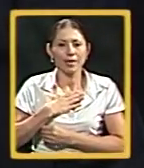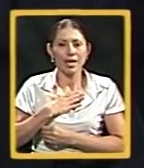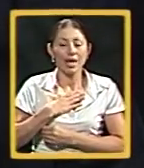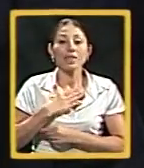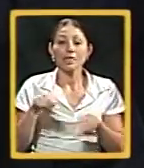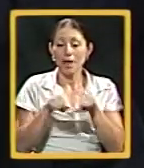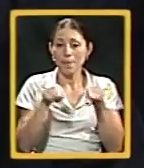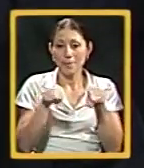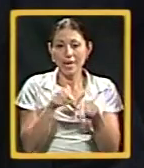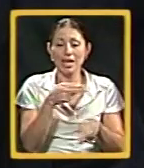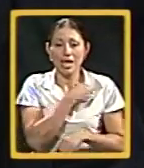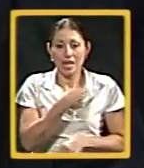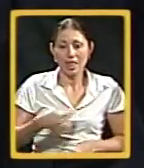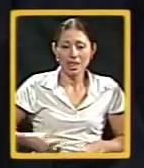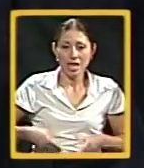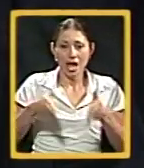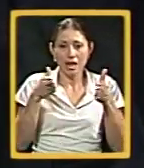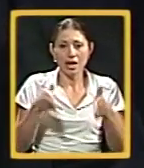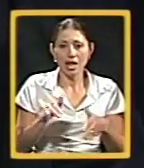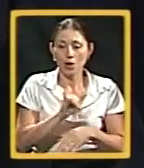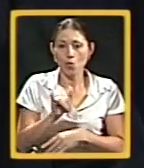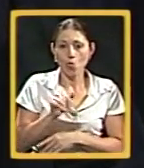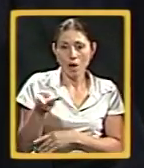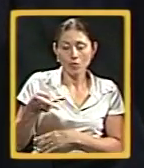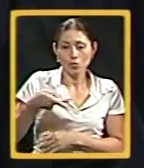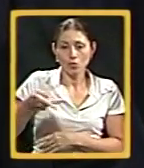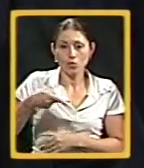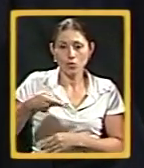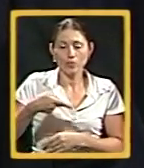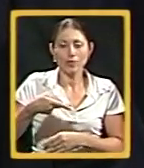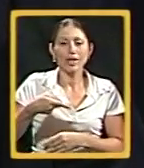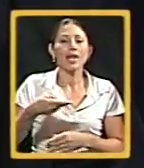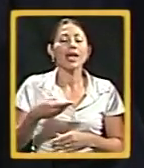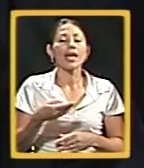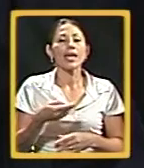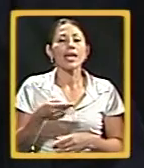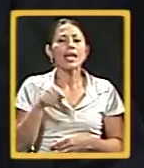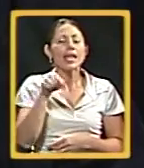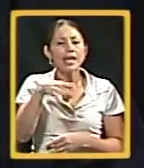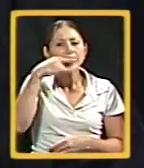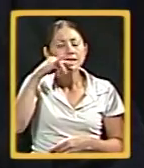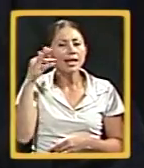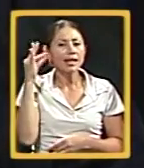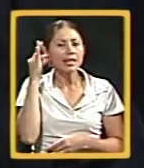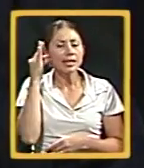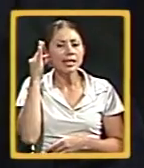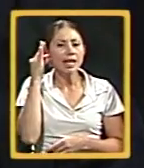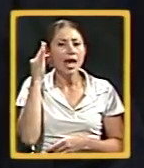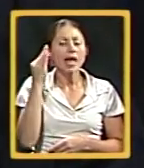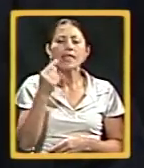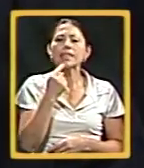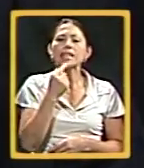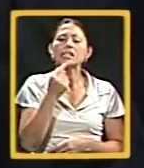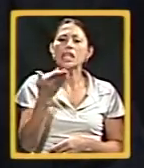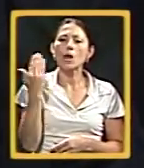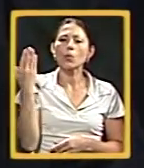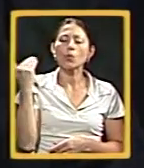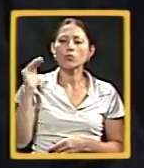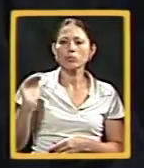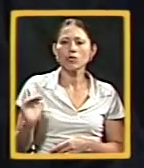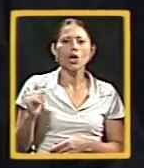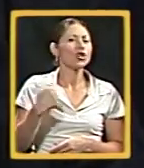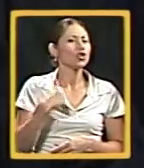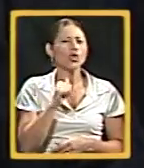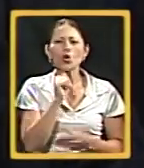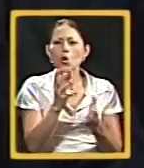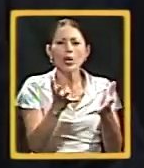herediana también como usted y como yo, aunque nació en Estrasburgo, que de niña decía, no, yo no quiero leche de vaca, yo